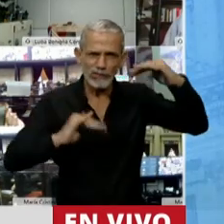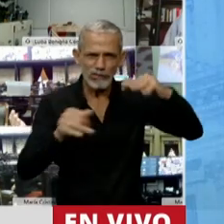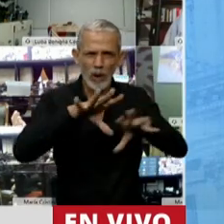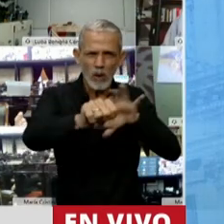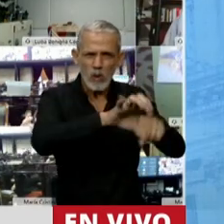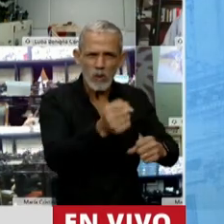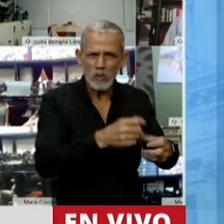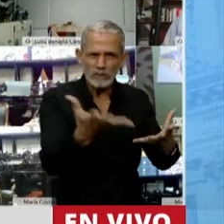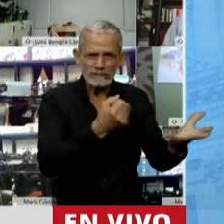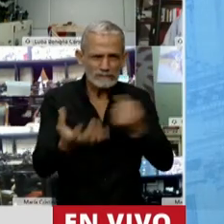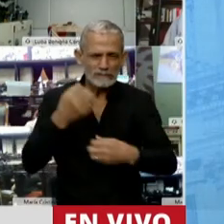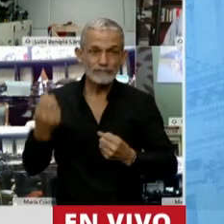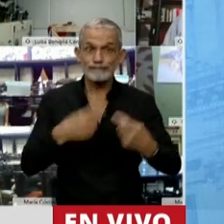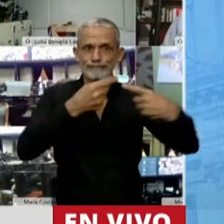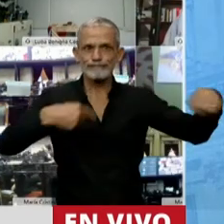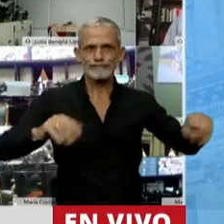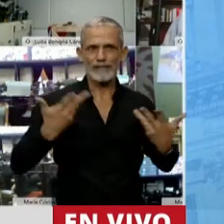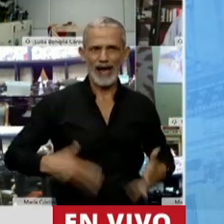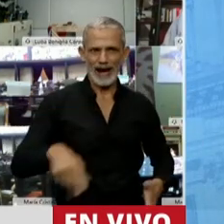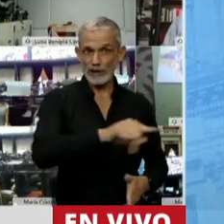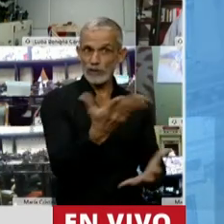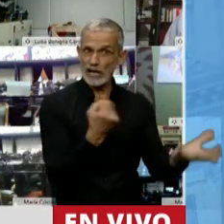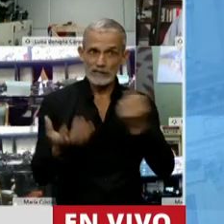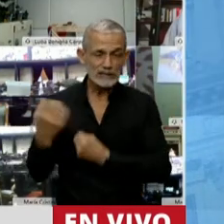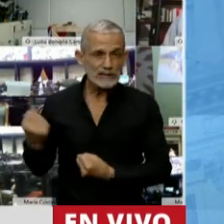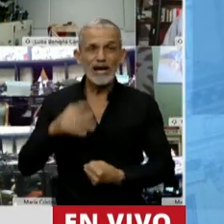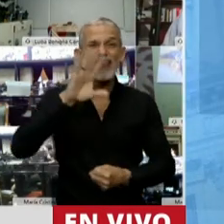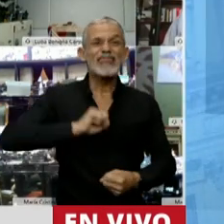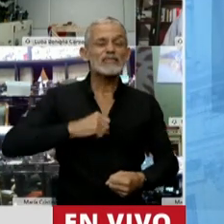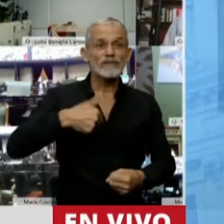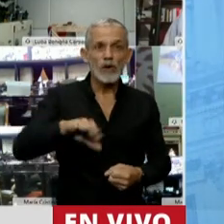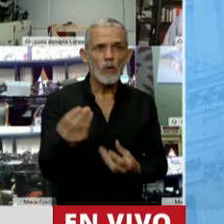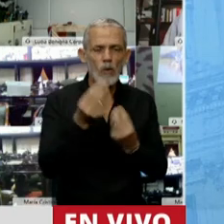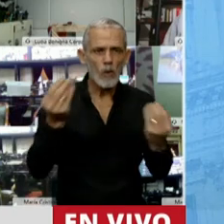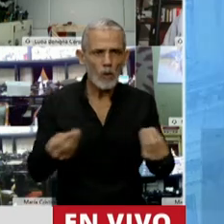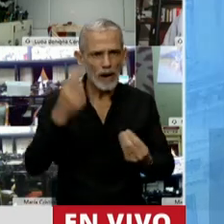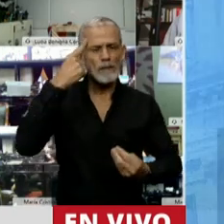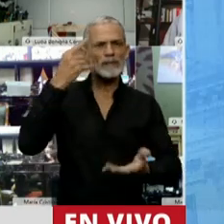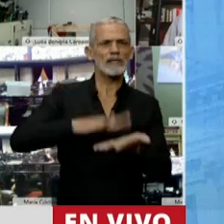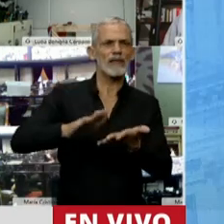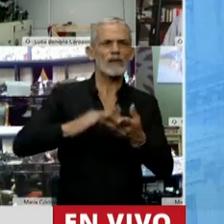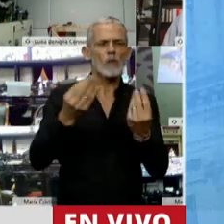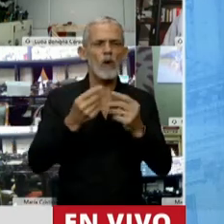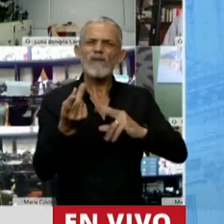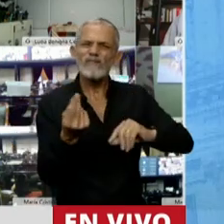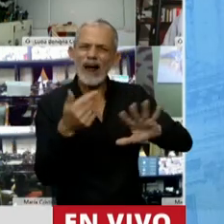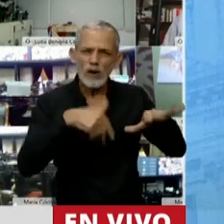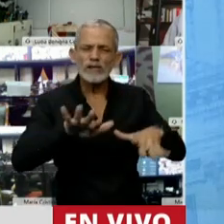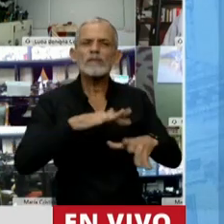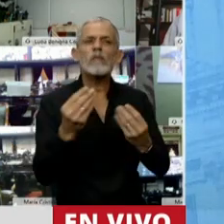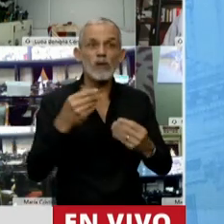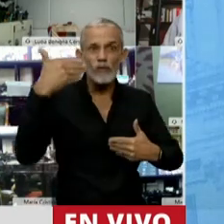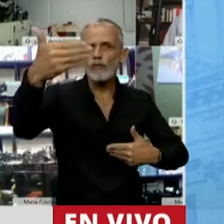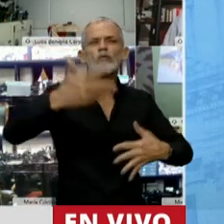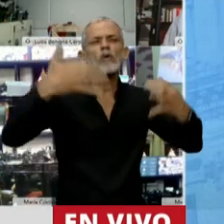de nuestros bienes comunes naturales, y los desafíos que enfrentamos son un llamado a repensar sobre qué valores es posible edificar un